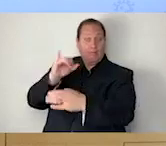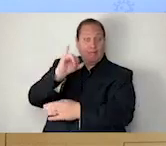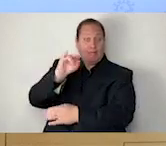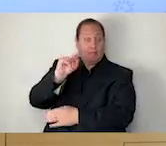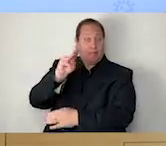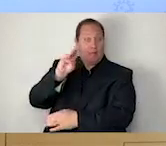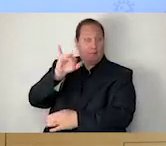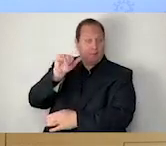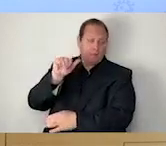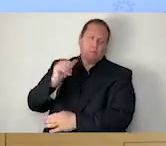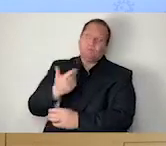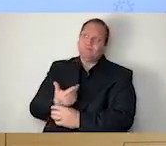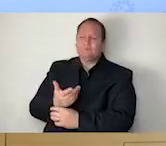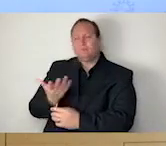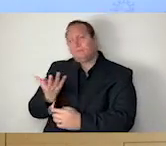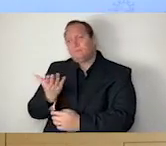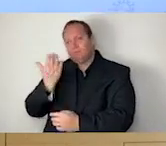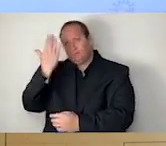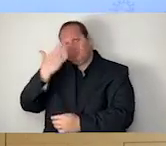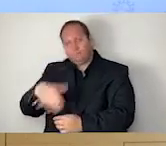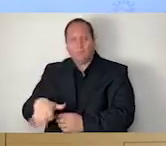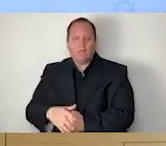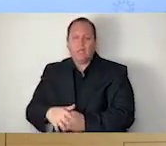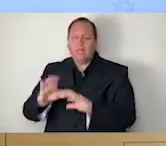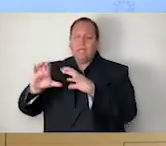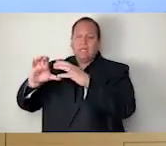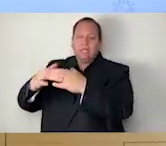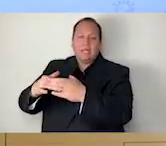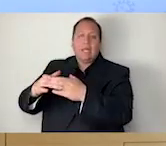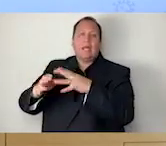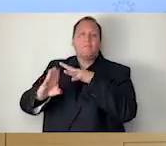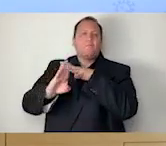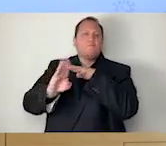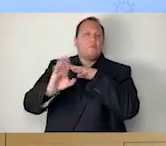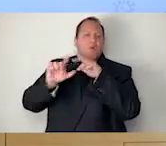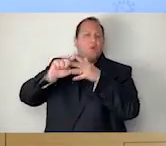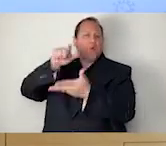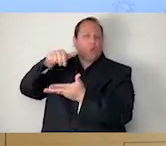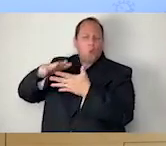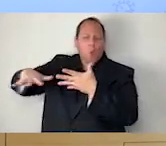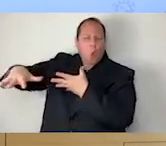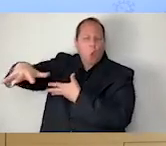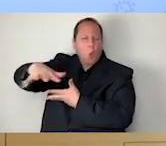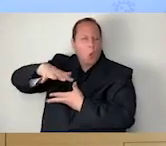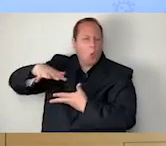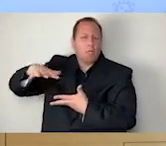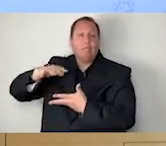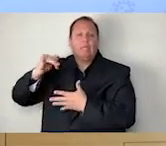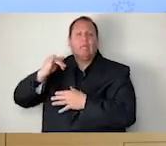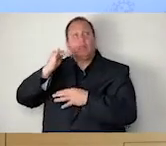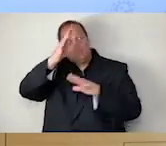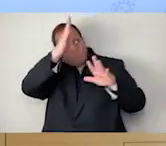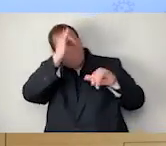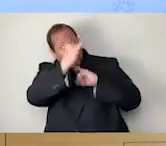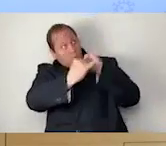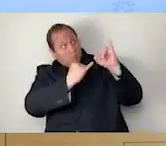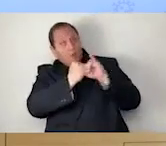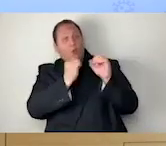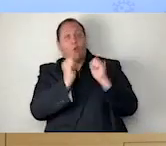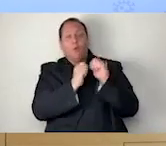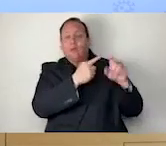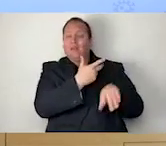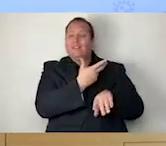este bajo el criterio del centro integrador del migrante y las políticas internacionales